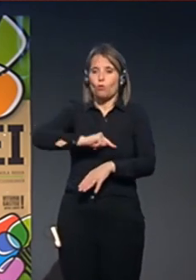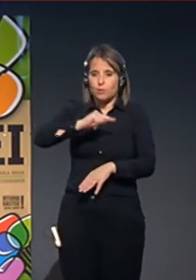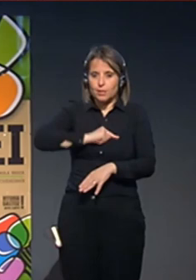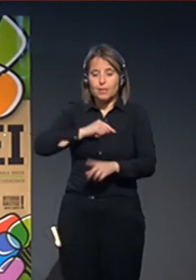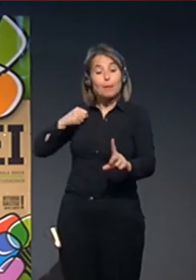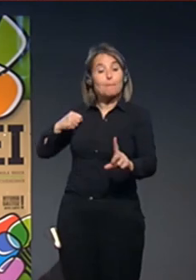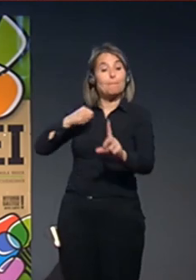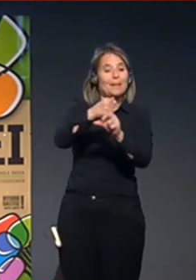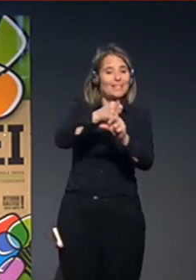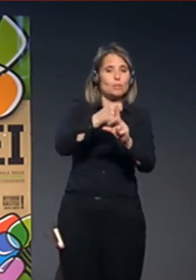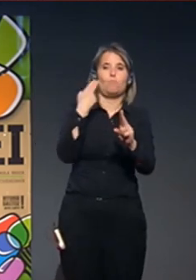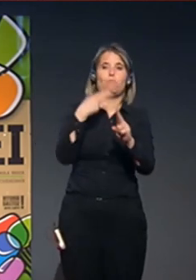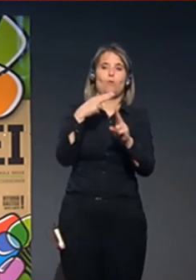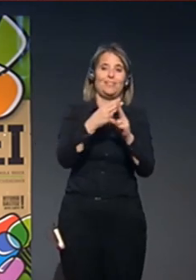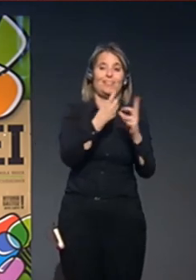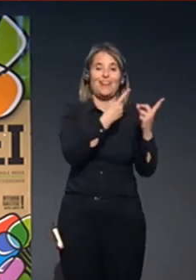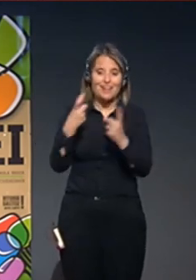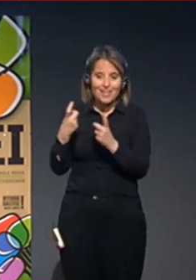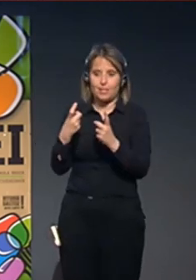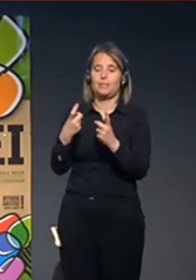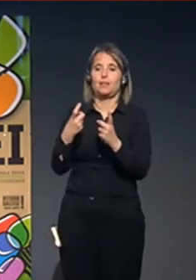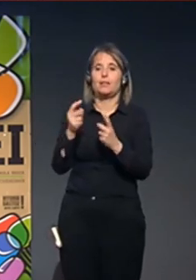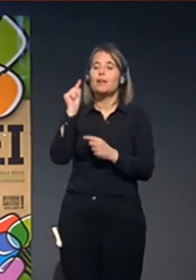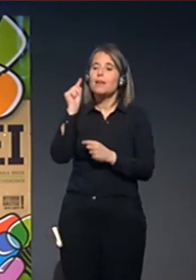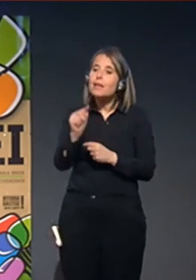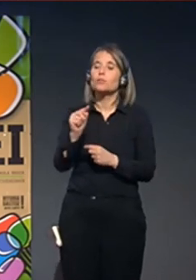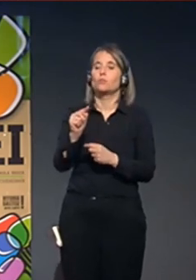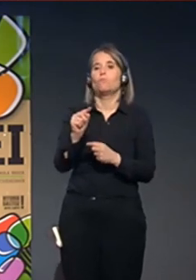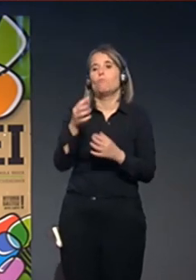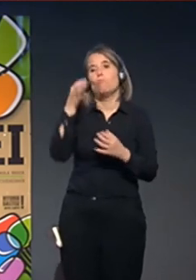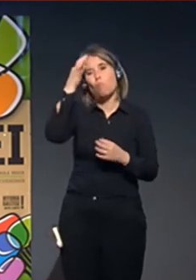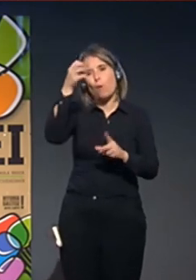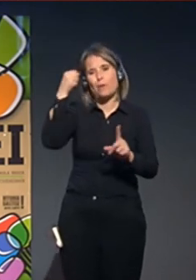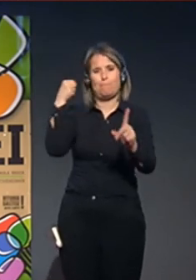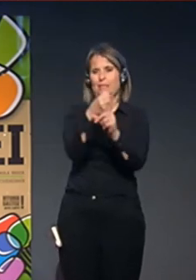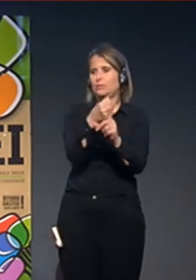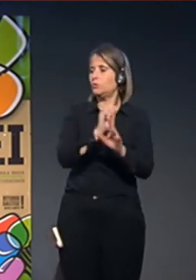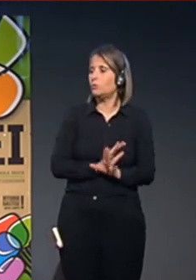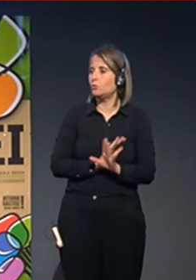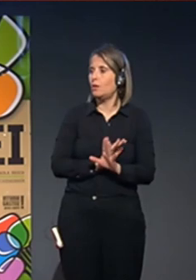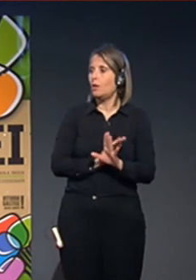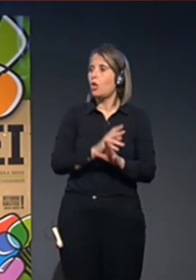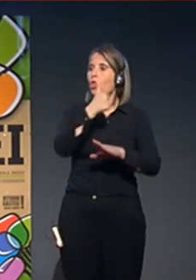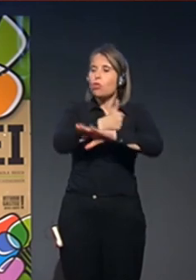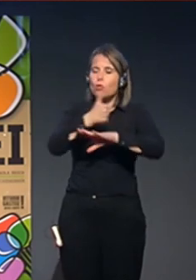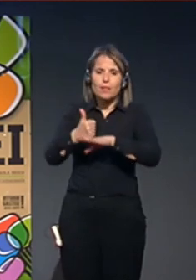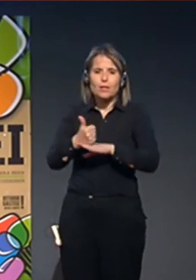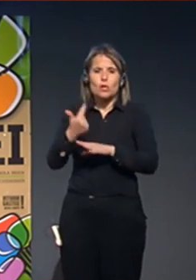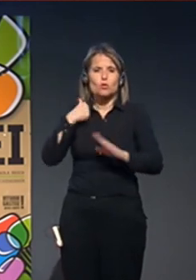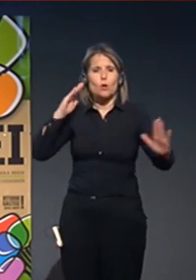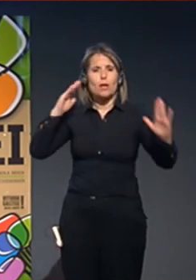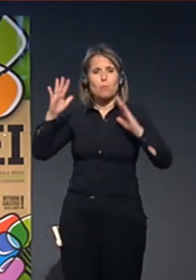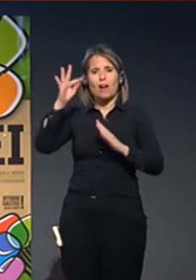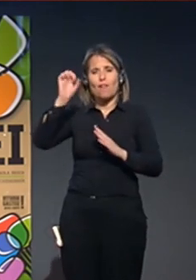presión política necesaria solo puede venir del pueblo solo puede venir de los ciudadanos yo en mis años en la